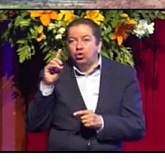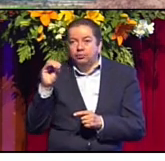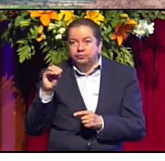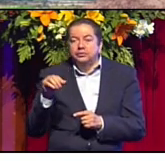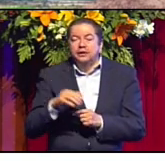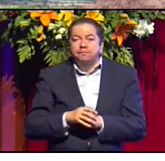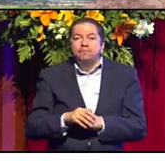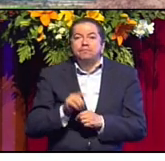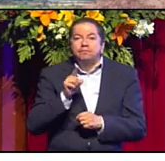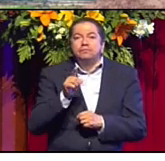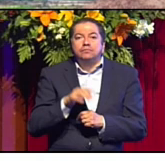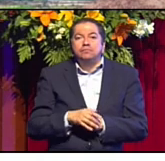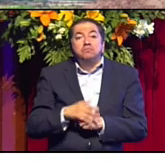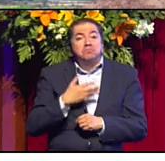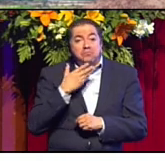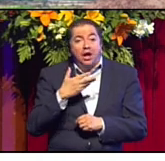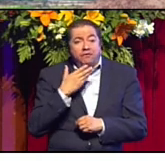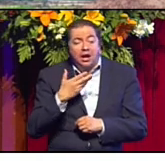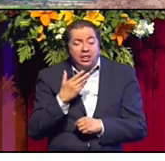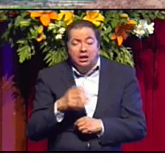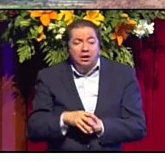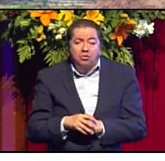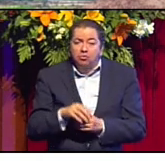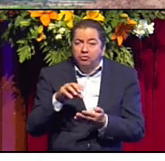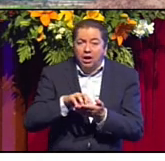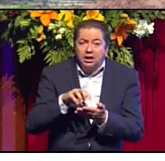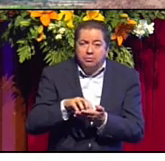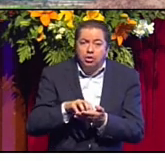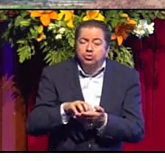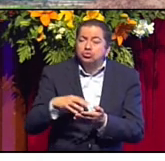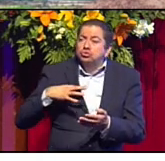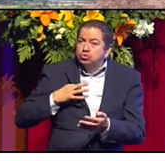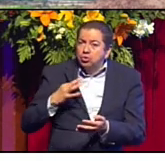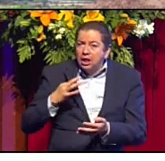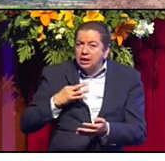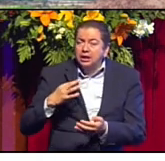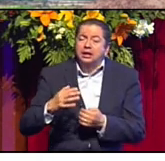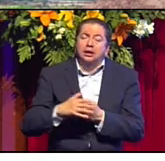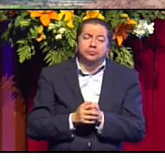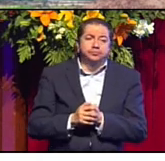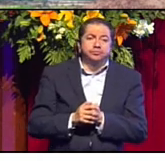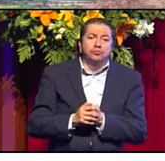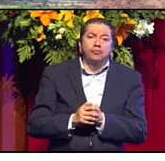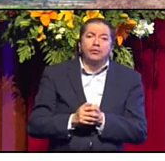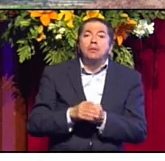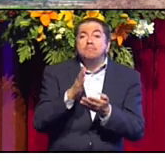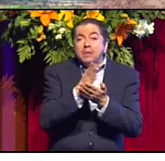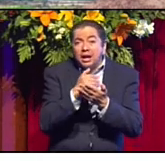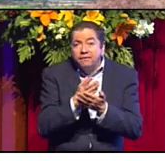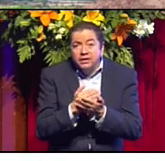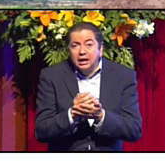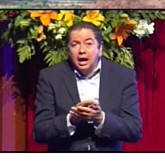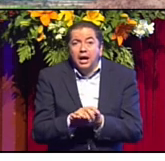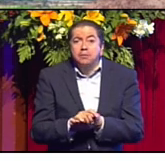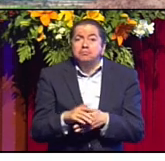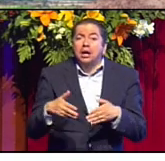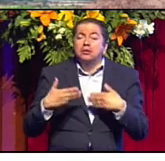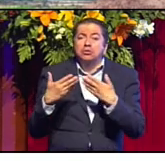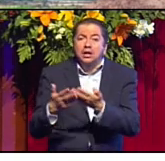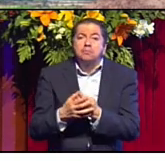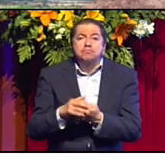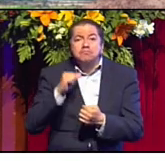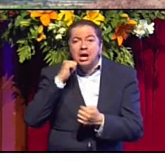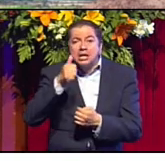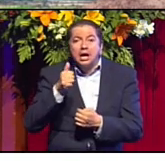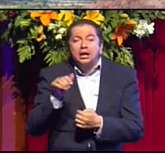Vinieron a hacer este encuentro a hablar de urbanismo, a hablar de ciudadanía, hablando de planificar para el día de mañana tener